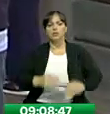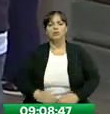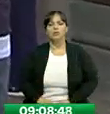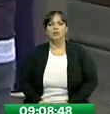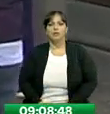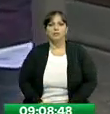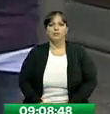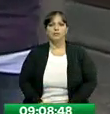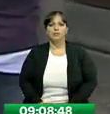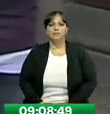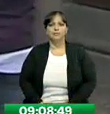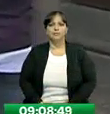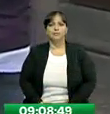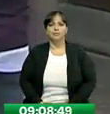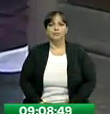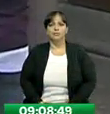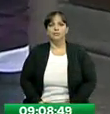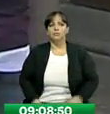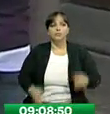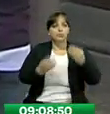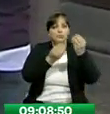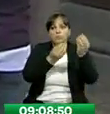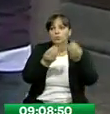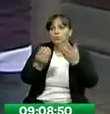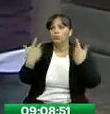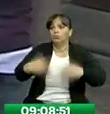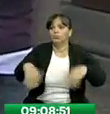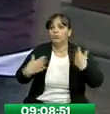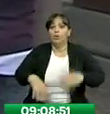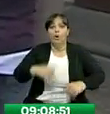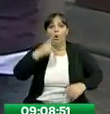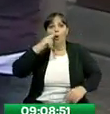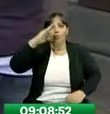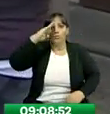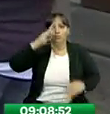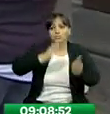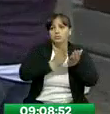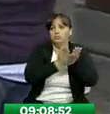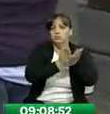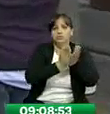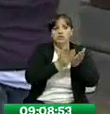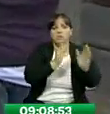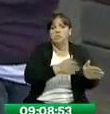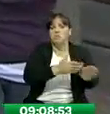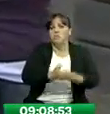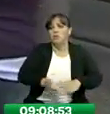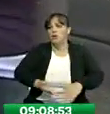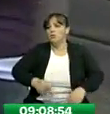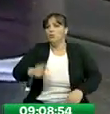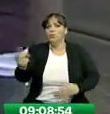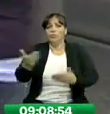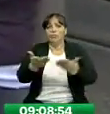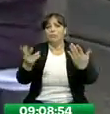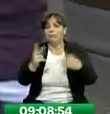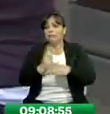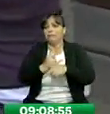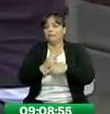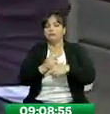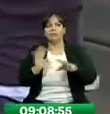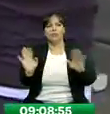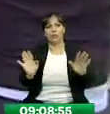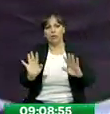la población no se alarmen pero tampoco que esté tan confiada porque este virus como es de conocimiento